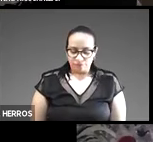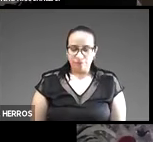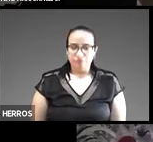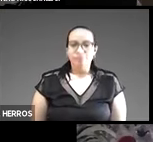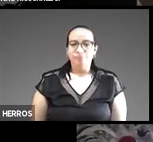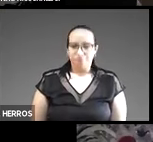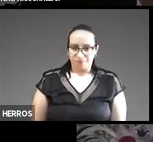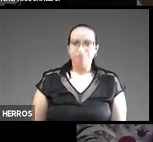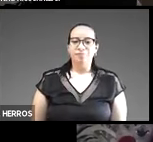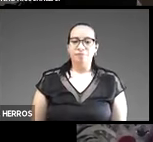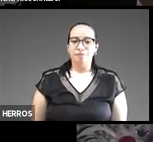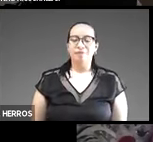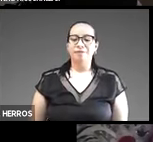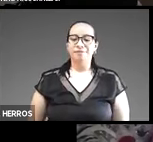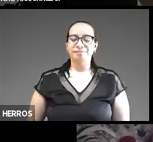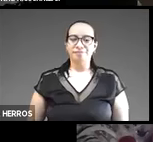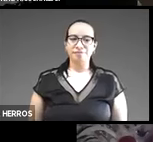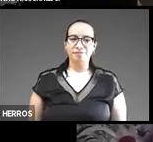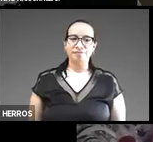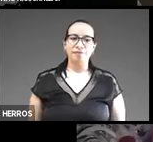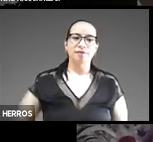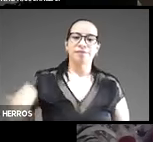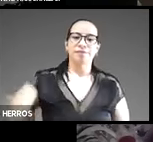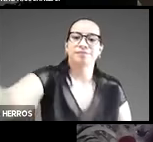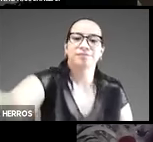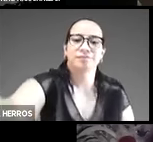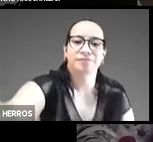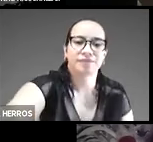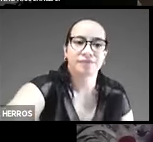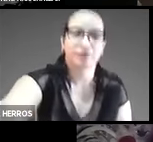¿Preparadas? Estamos al aire.